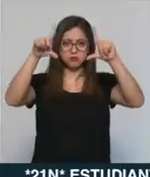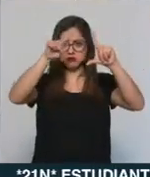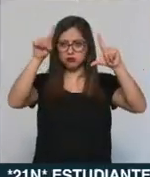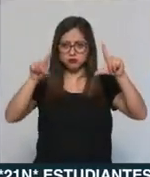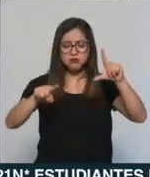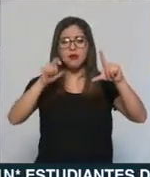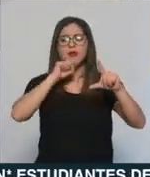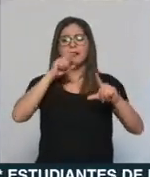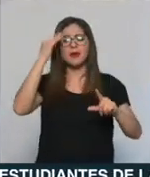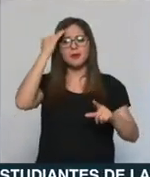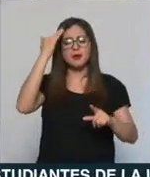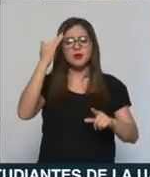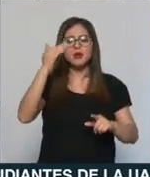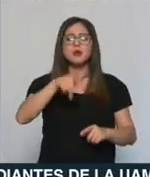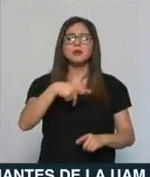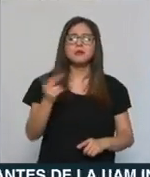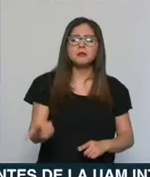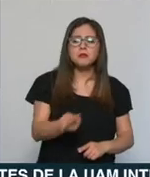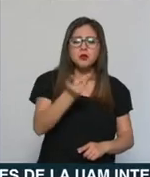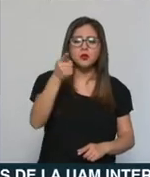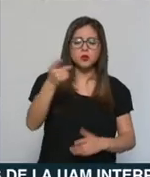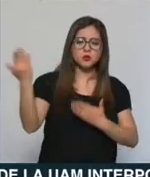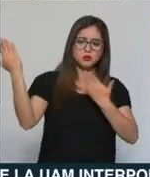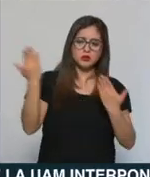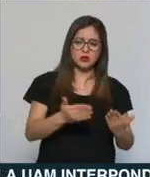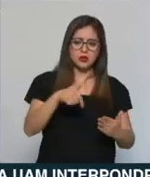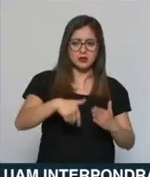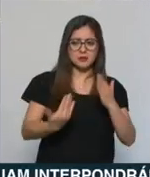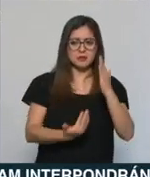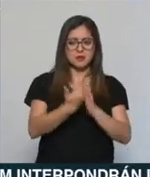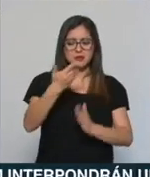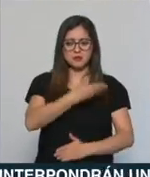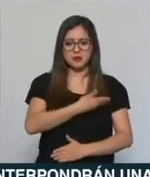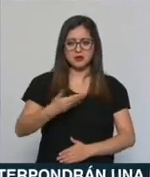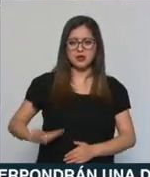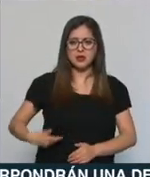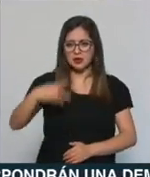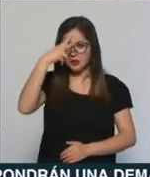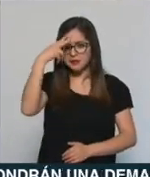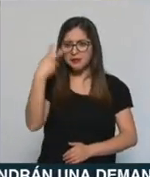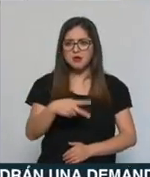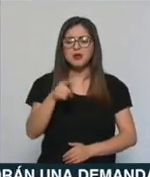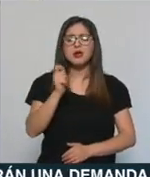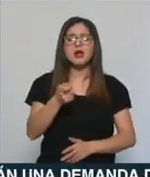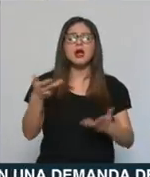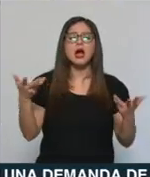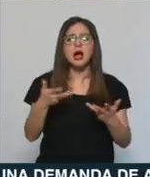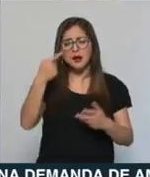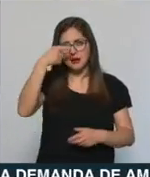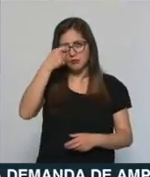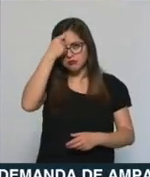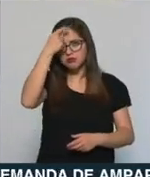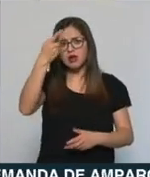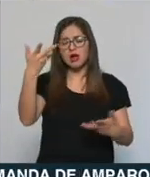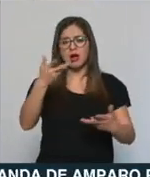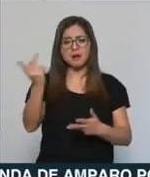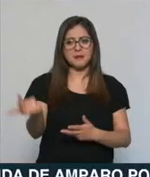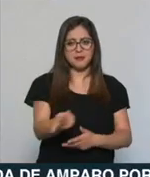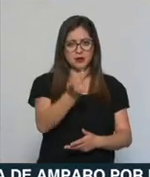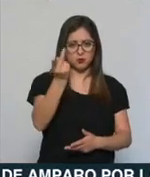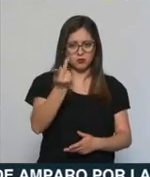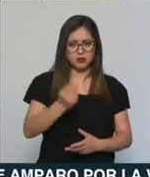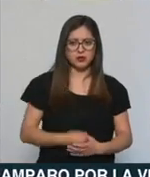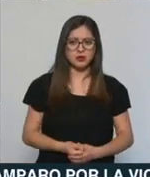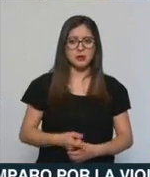temperatura. Oye, David, llegar a las conferencias matutinas del presidente Andrés Manuel, ¿qué implica para poder realizar una pregunta? Primero,